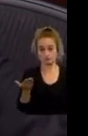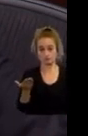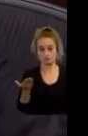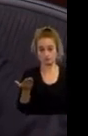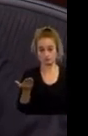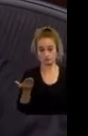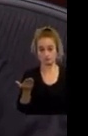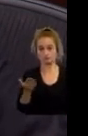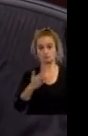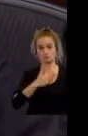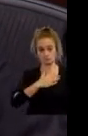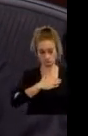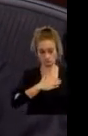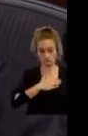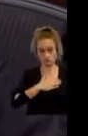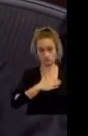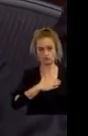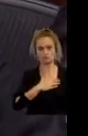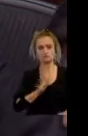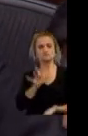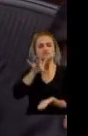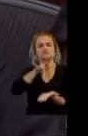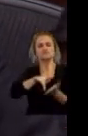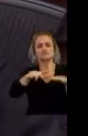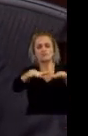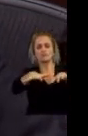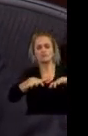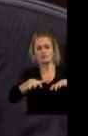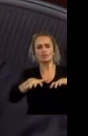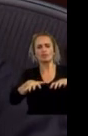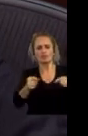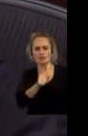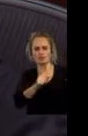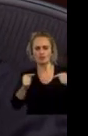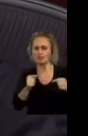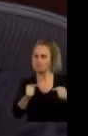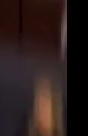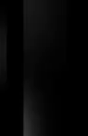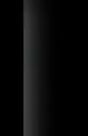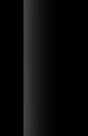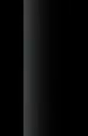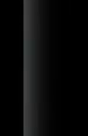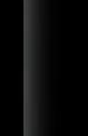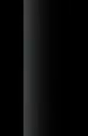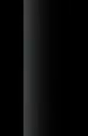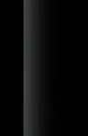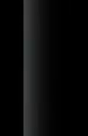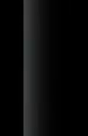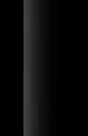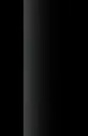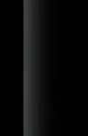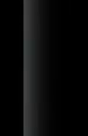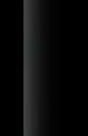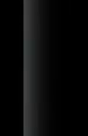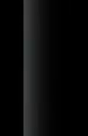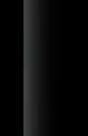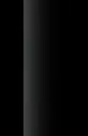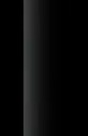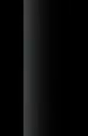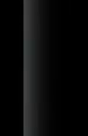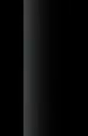Y cuando llegó a la plenaria recibimos la noticia que había sido asesinado.